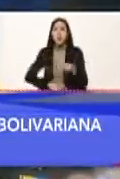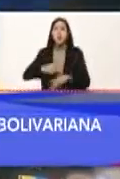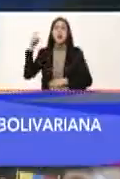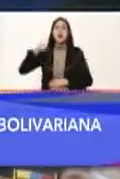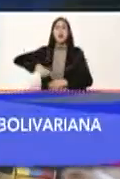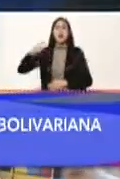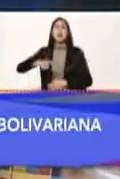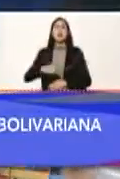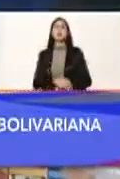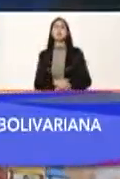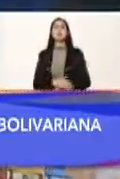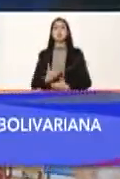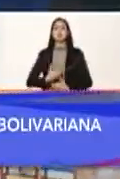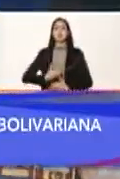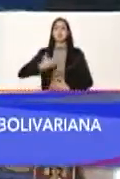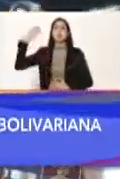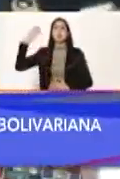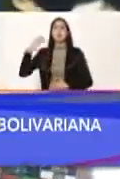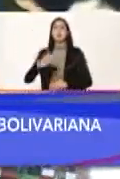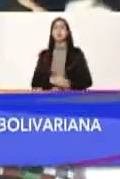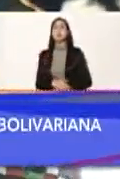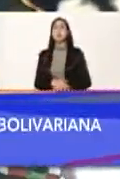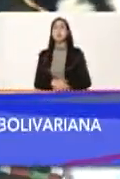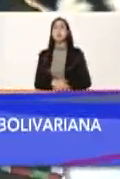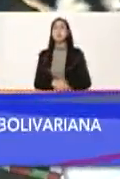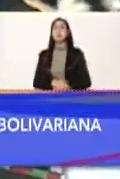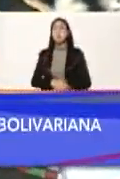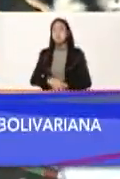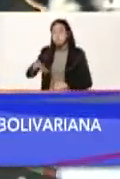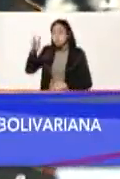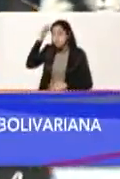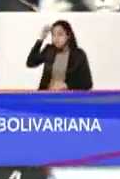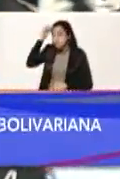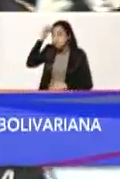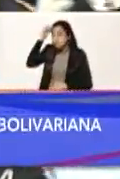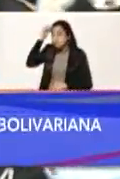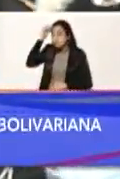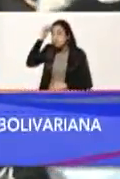armada. Wistor Churio, ¿entendido?